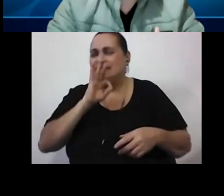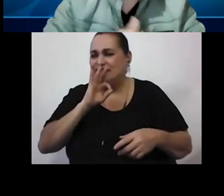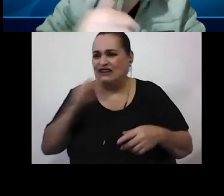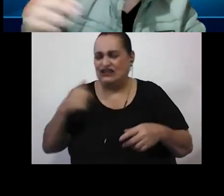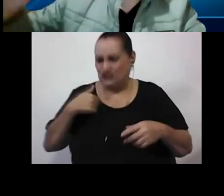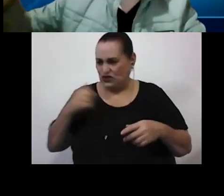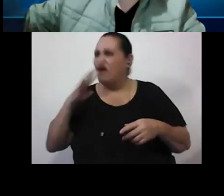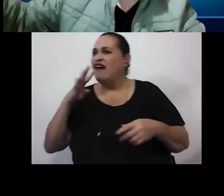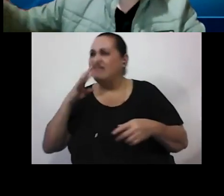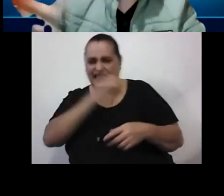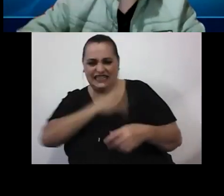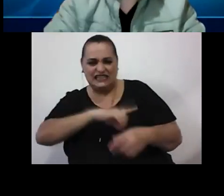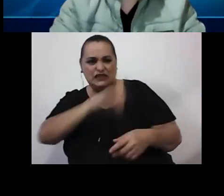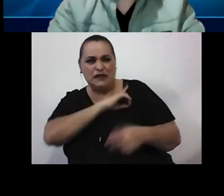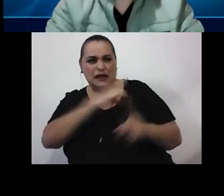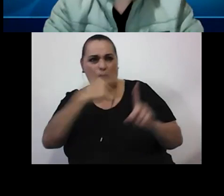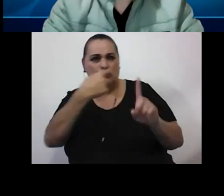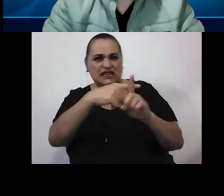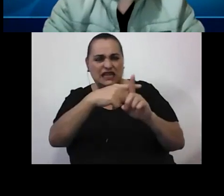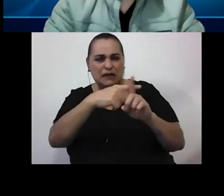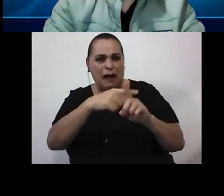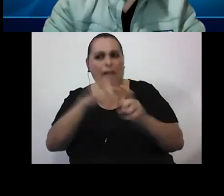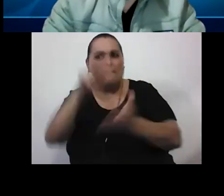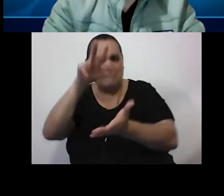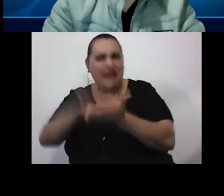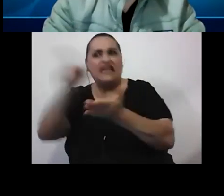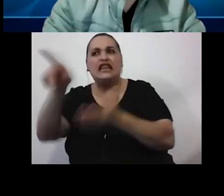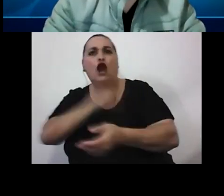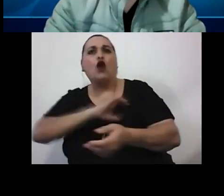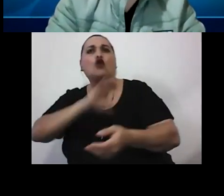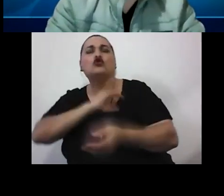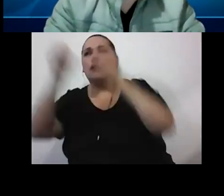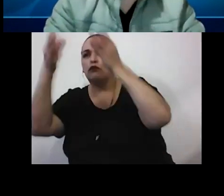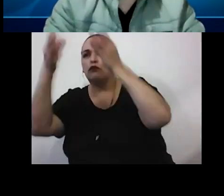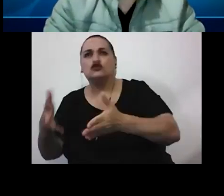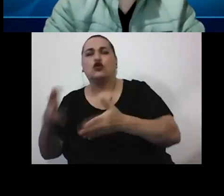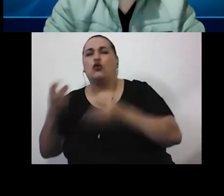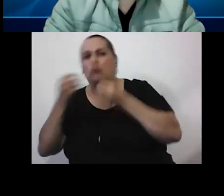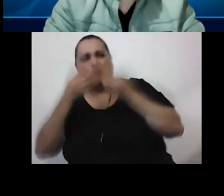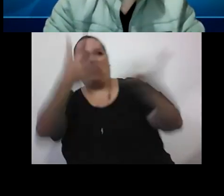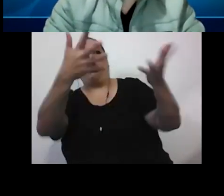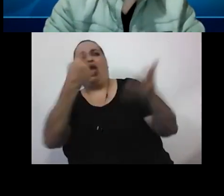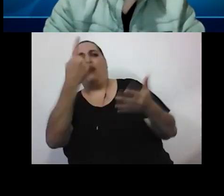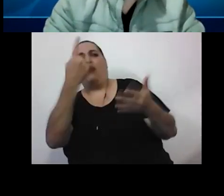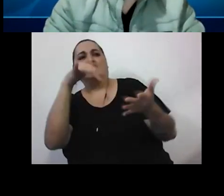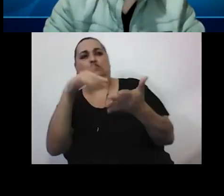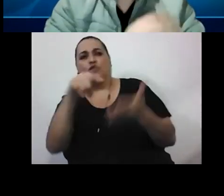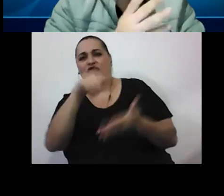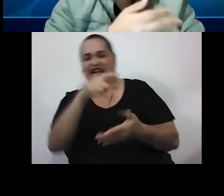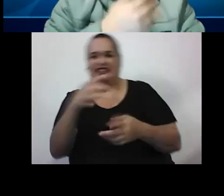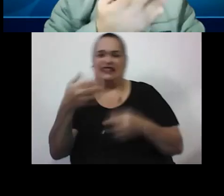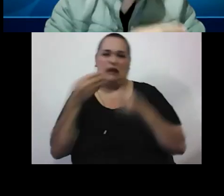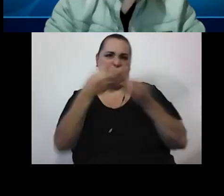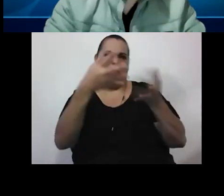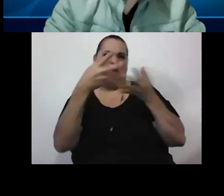y mamás y validemos el comportamiento de un docente que le estaba dando 4 gritos a una chica y tratándola como hija